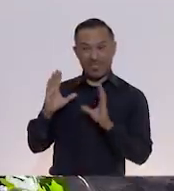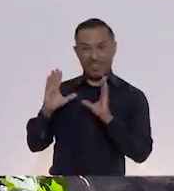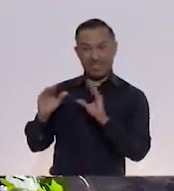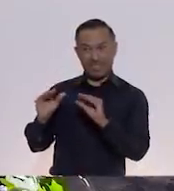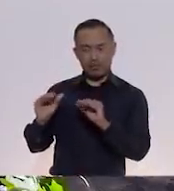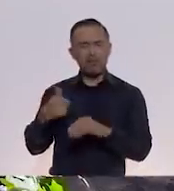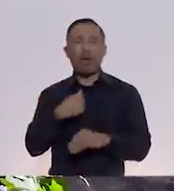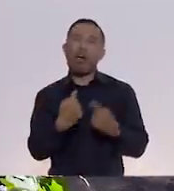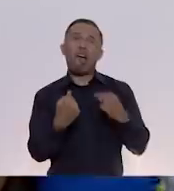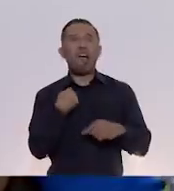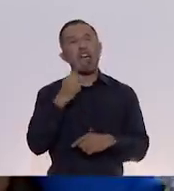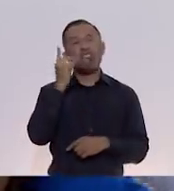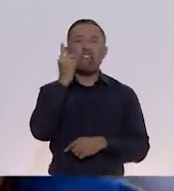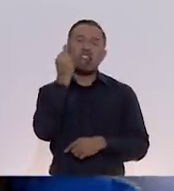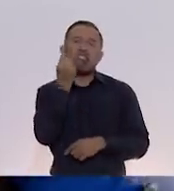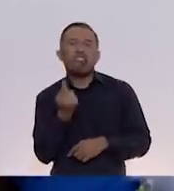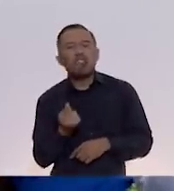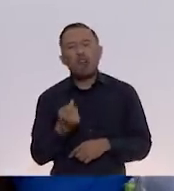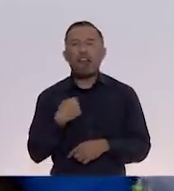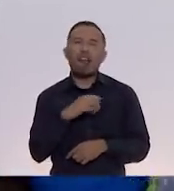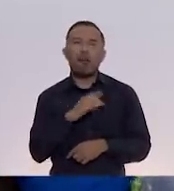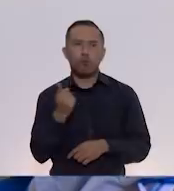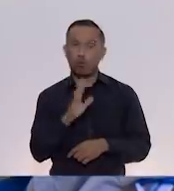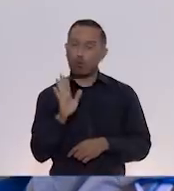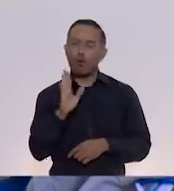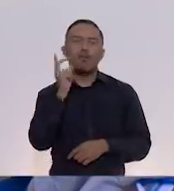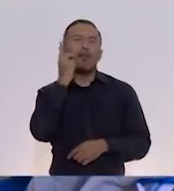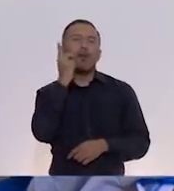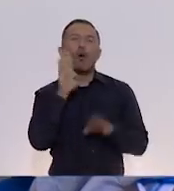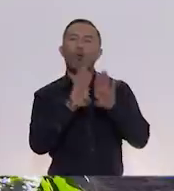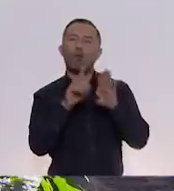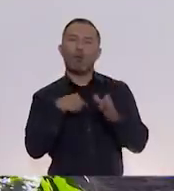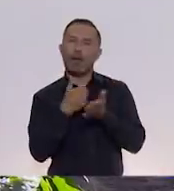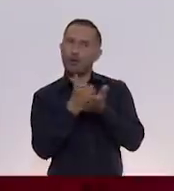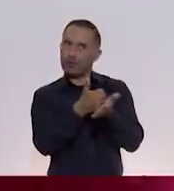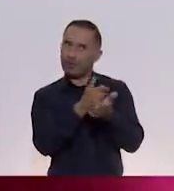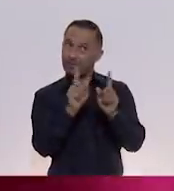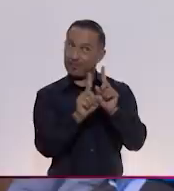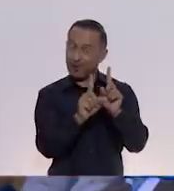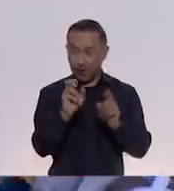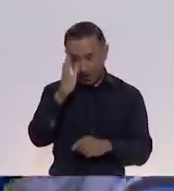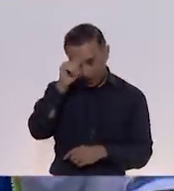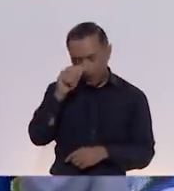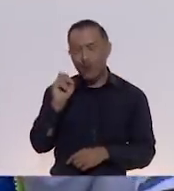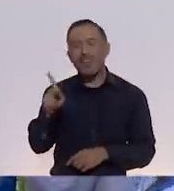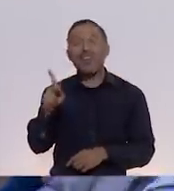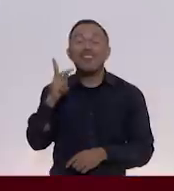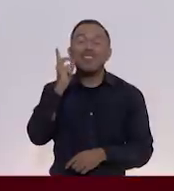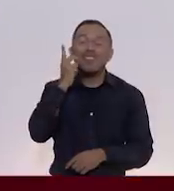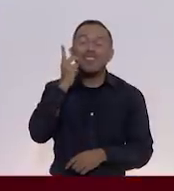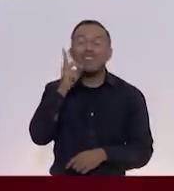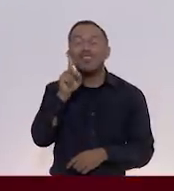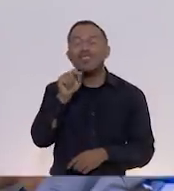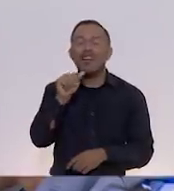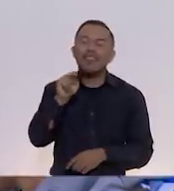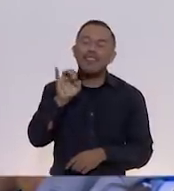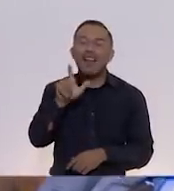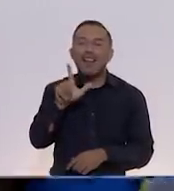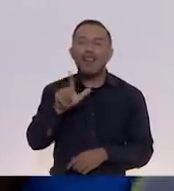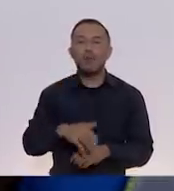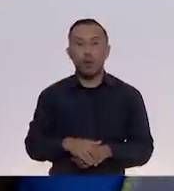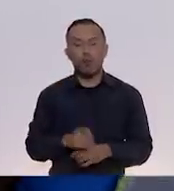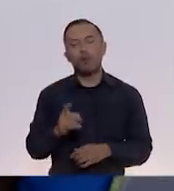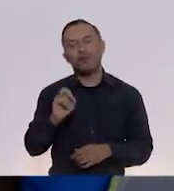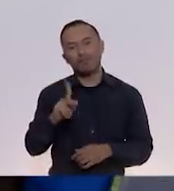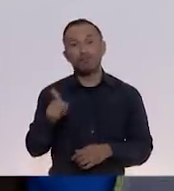digas Danielito porque me siento muy chiquito. Soy Daniel, tu asistente. Ok. ¡Daniel! Pero bueno,